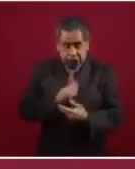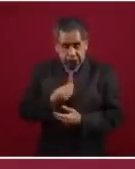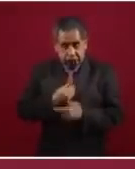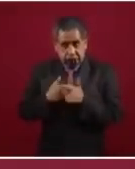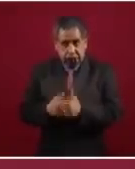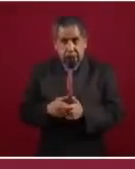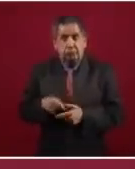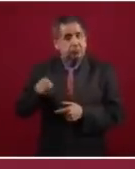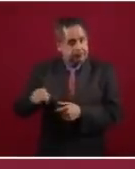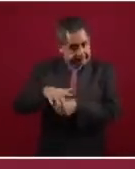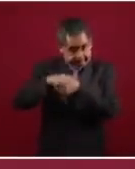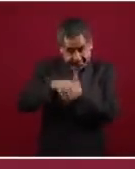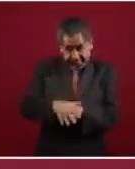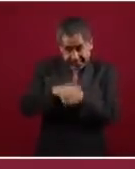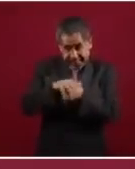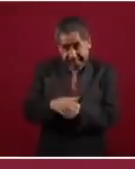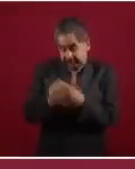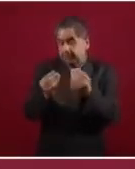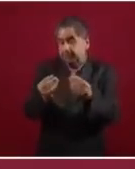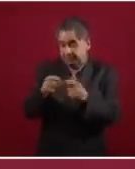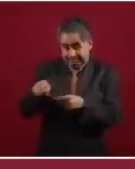porque han habido presiones